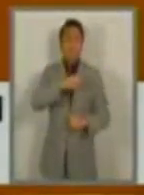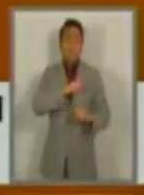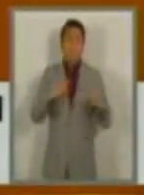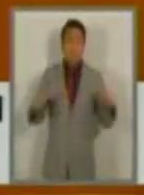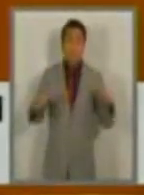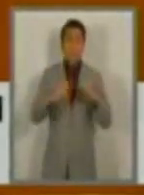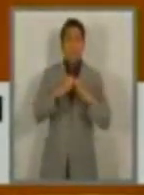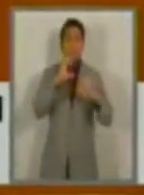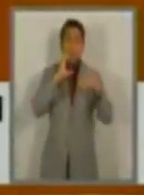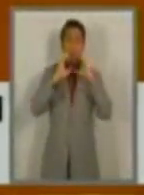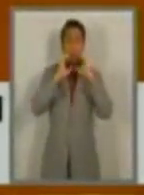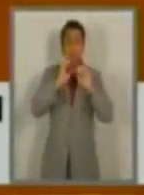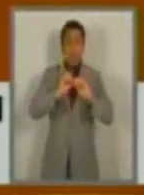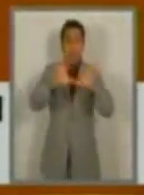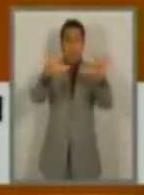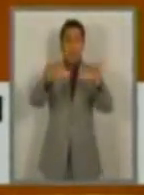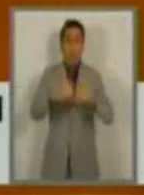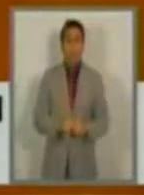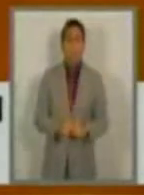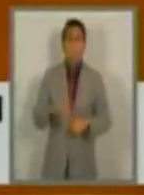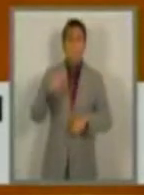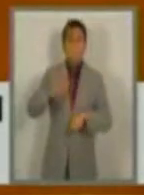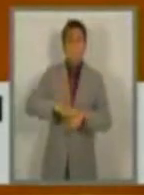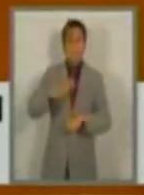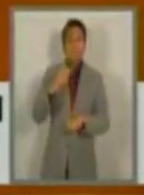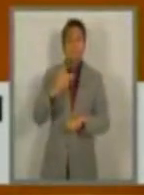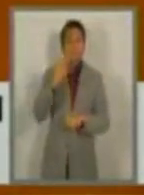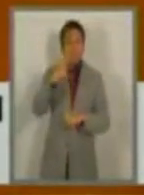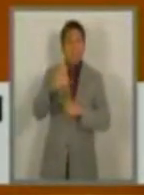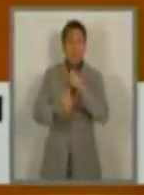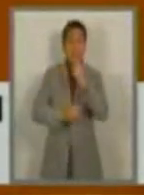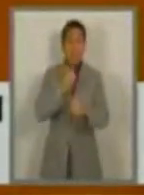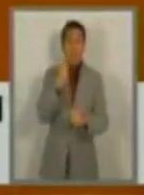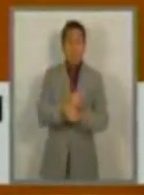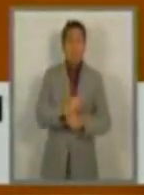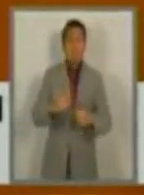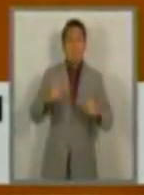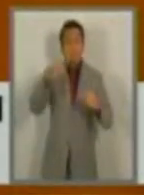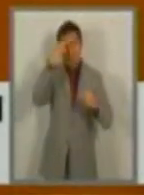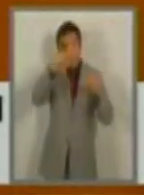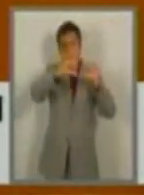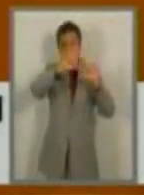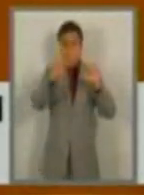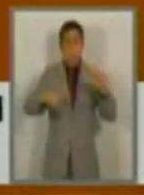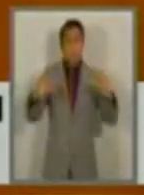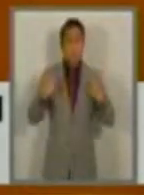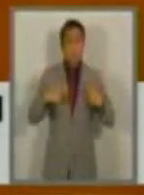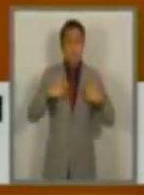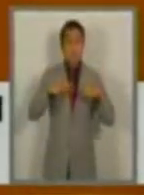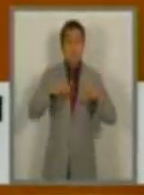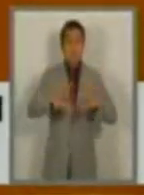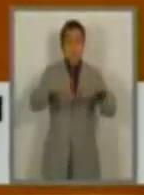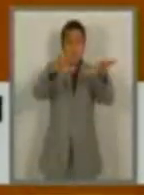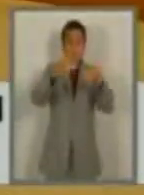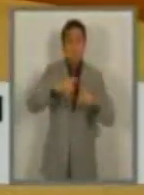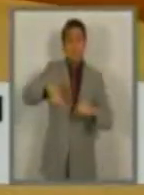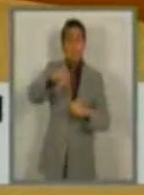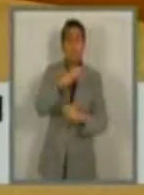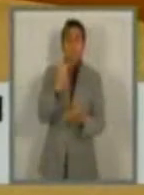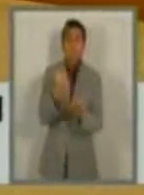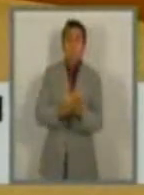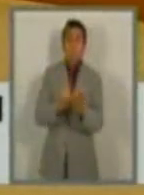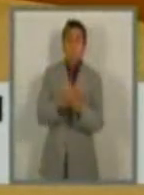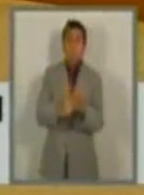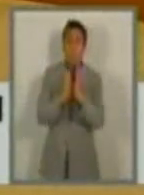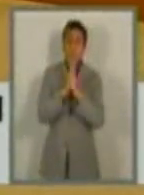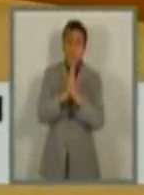década, los ciudadanos han exigido la regulación en la materia y hoy contamos con la oportunidad para hacerlo.